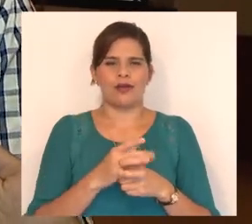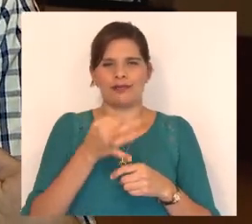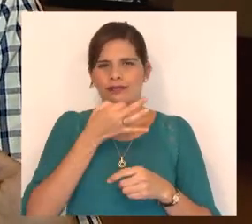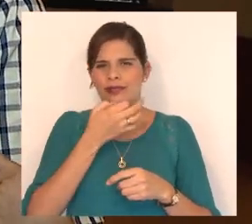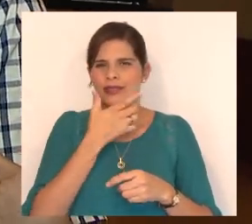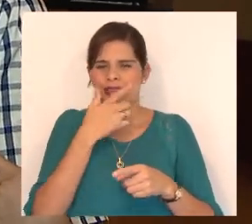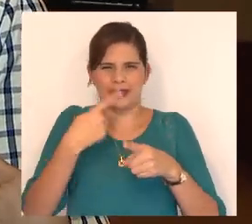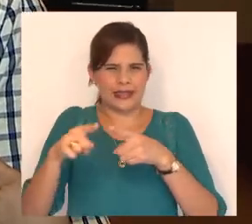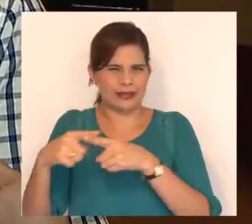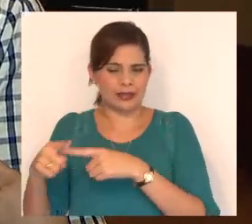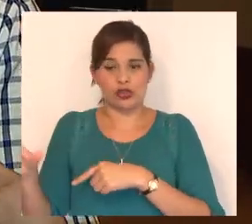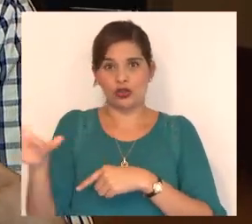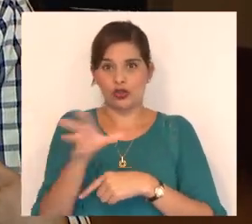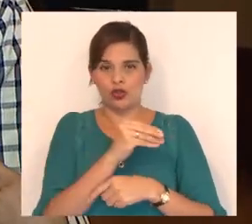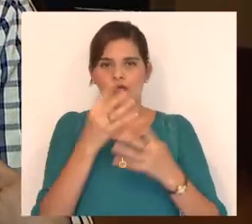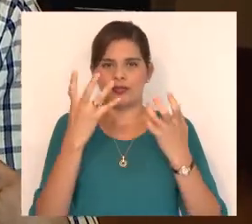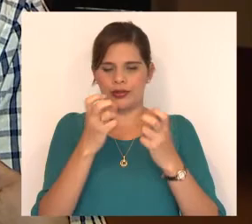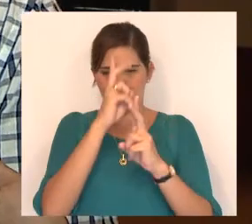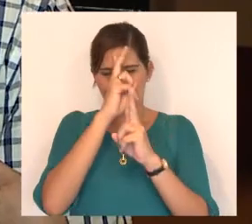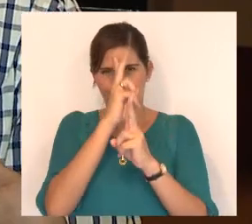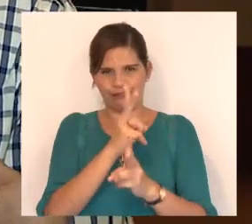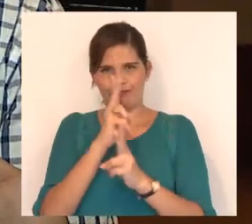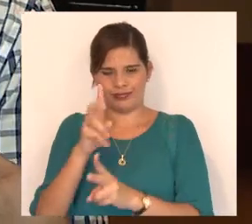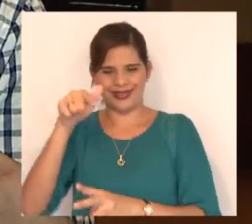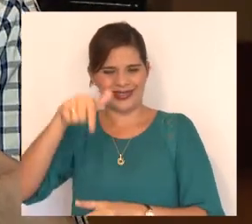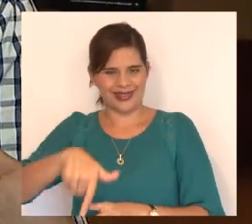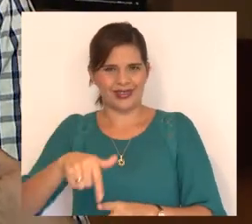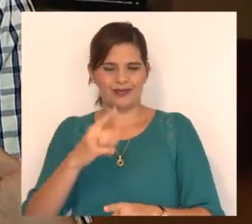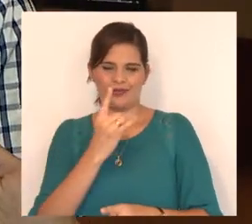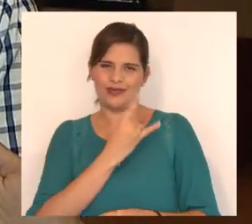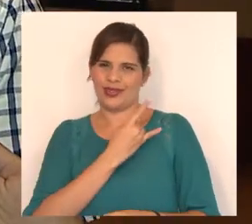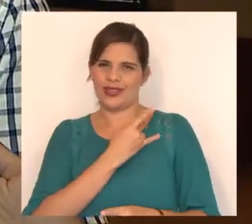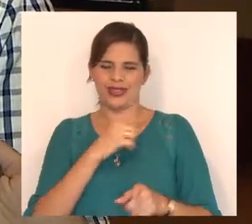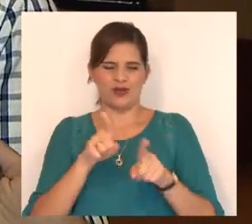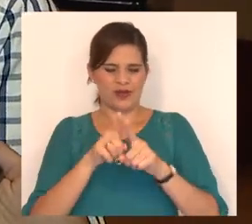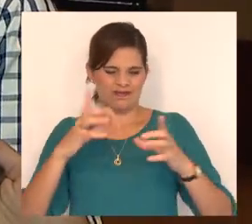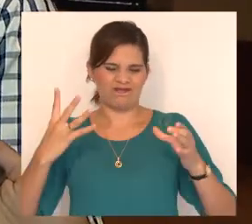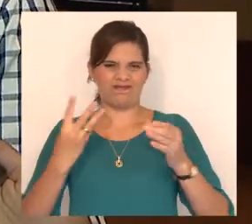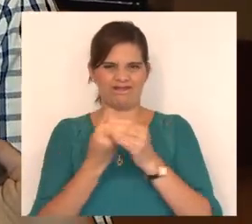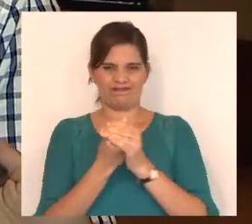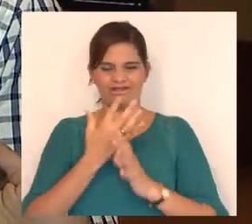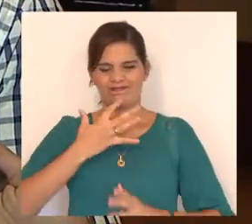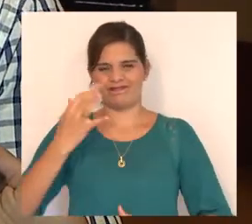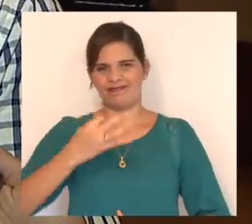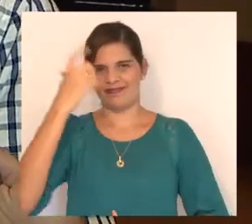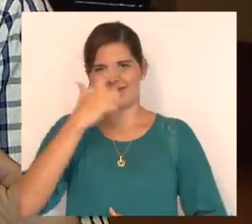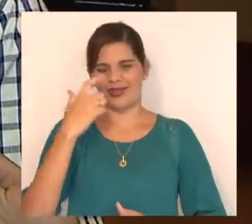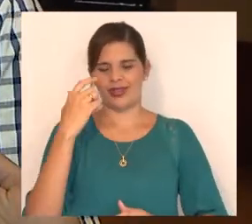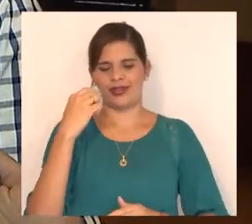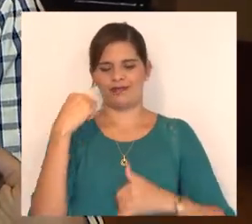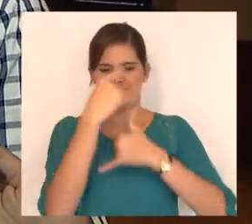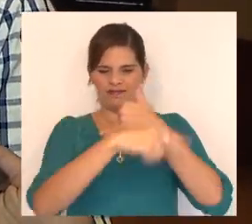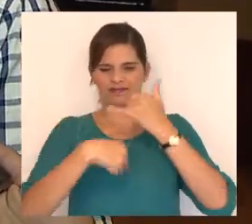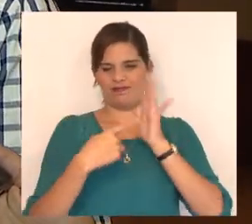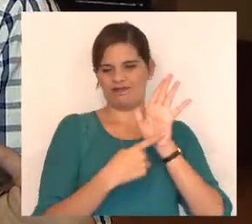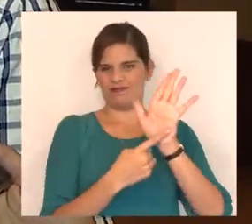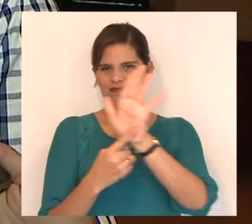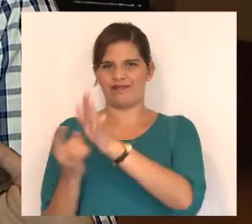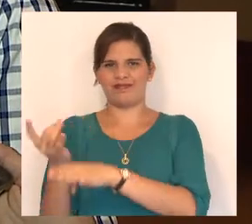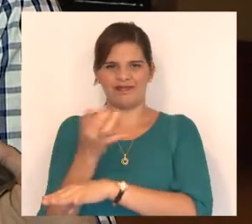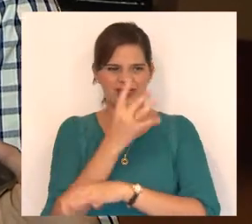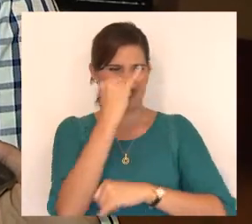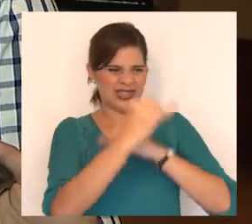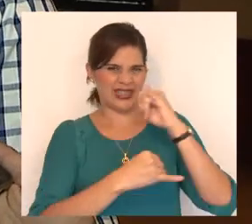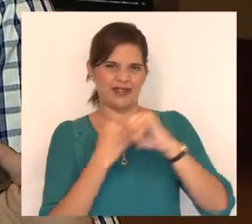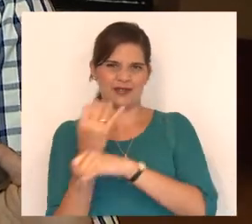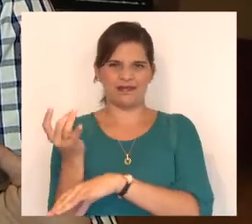LGTBI, es decir, queremos que la universidad, como es nuestro eslogan, se vuelva una universidad mucho más incluyente y se vuelva modelo a nivel nacional e internacional en política